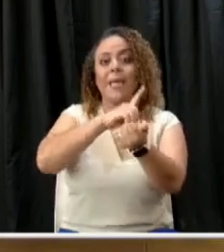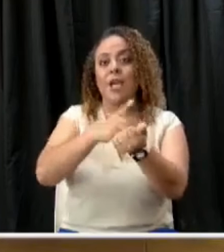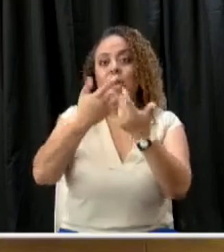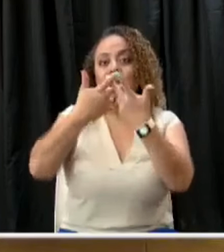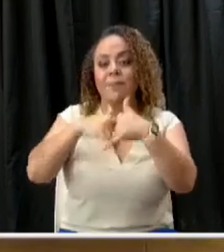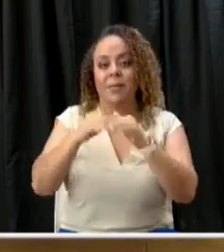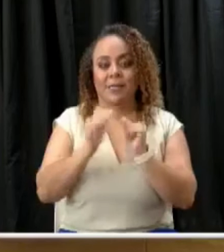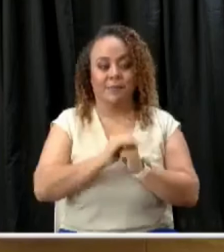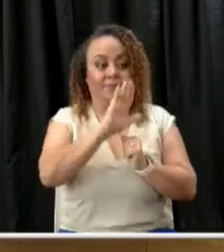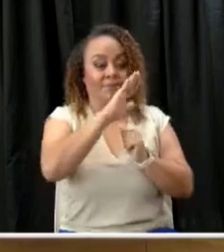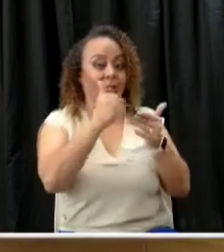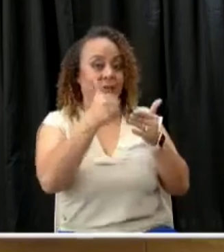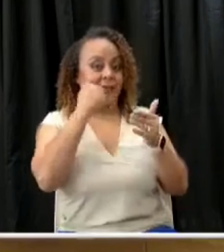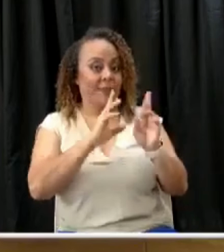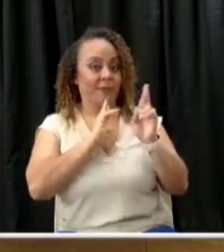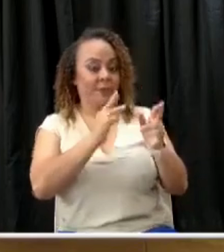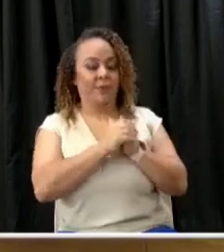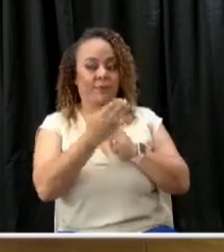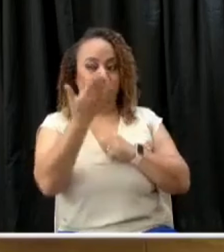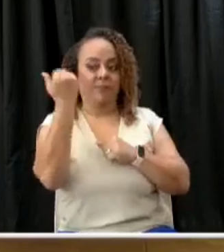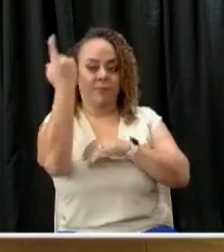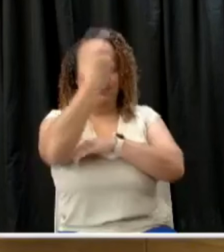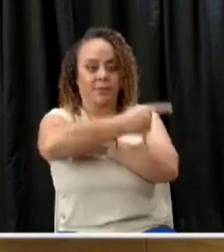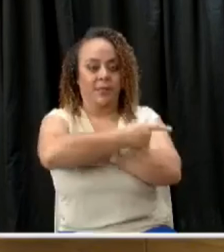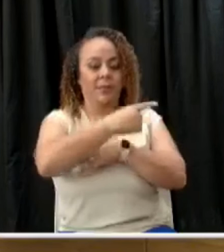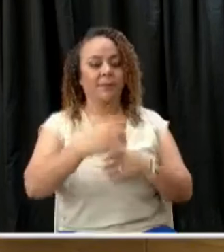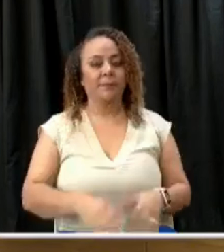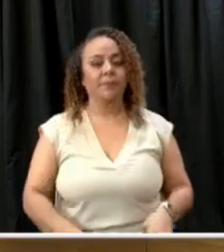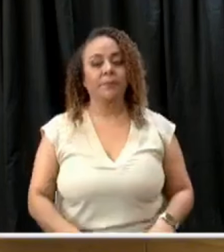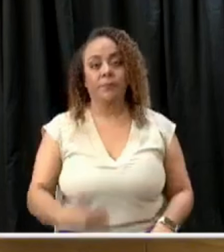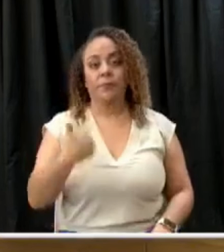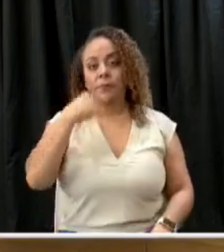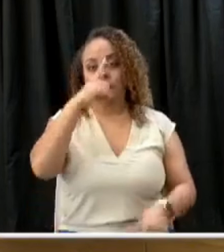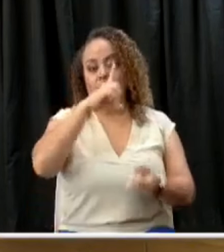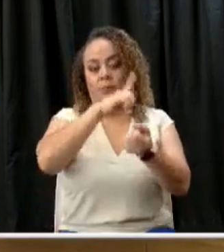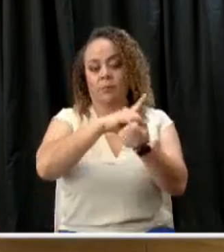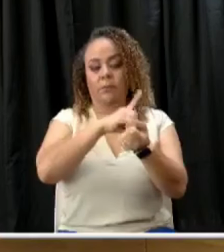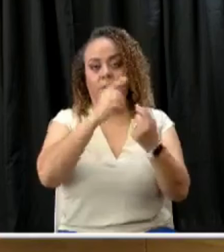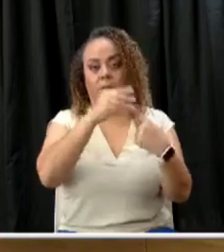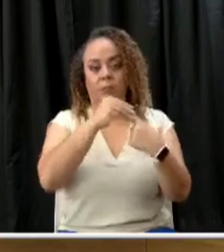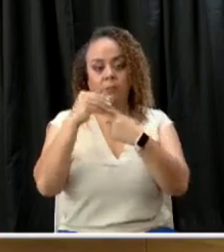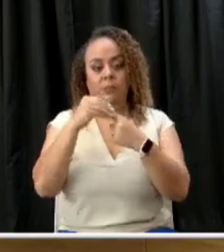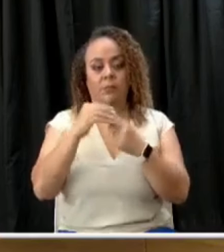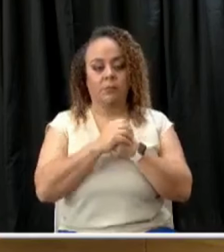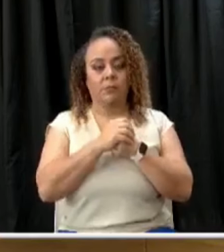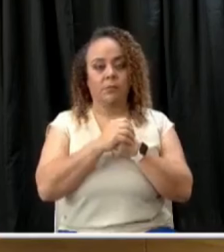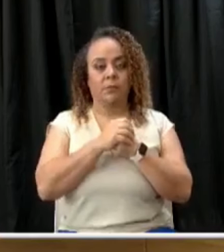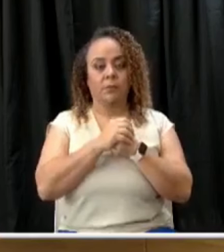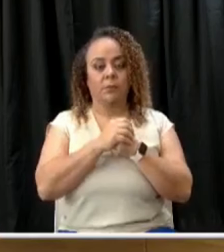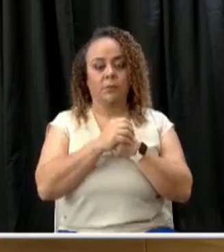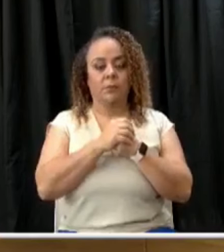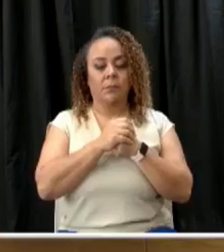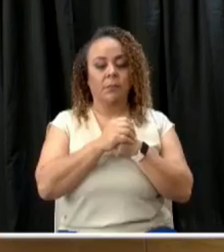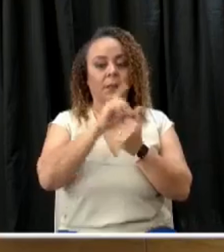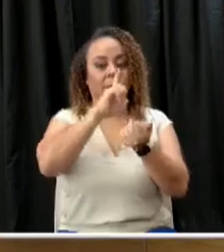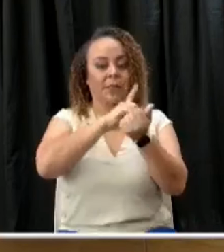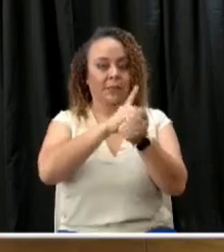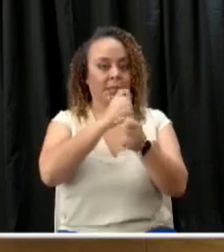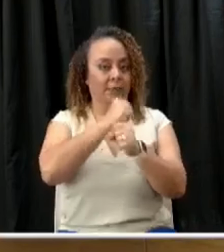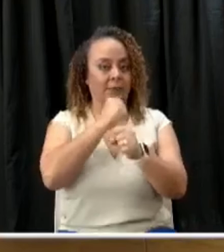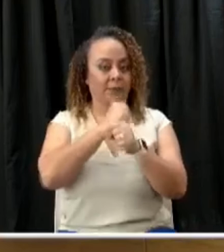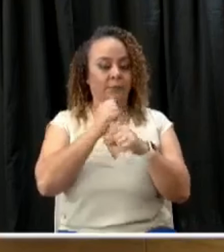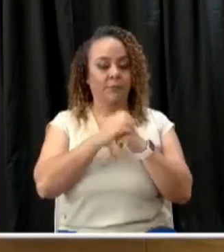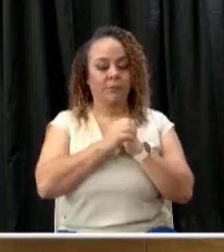nos des una respuesta, que hace unos días, Fiorella, tuvimos a un médico especialista, en medicina del